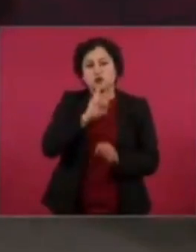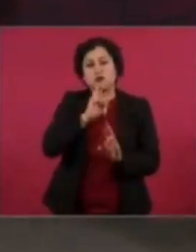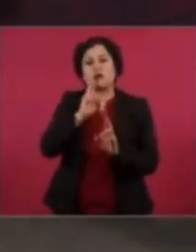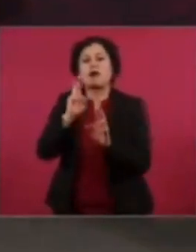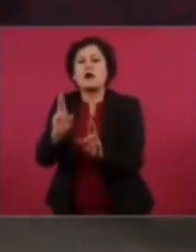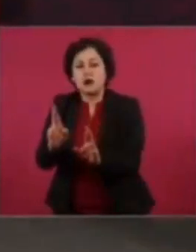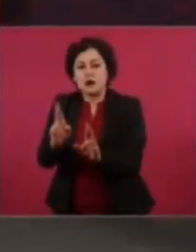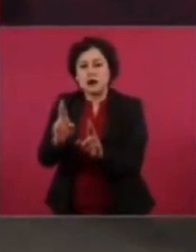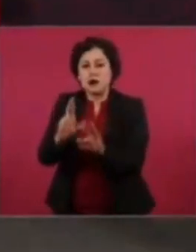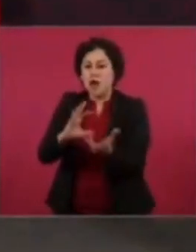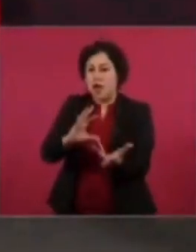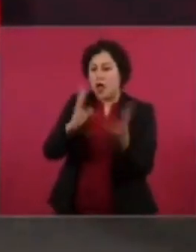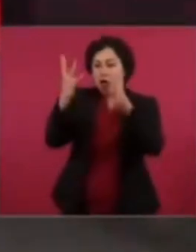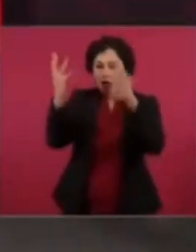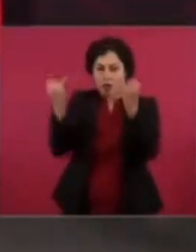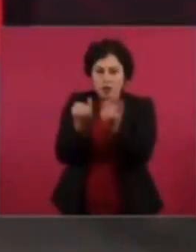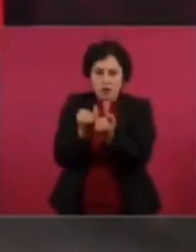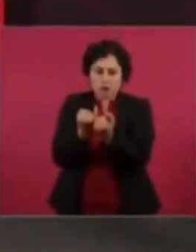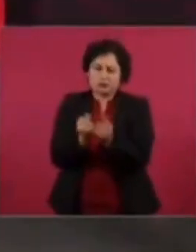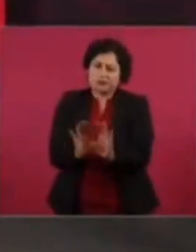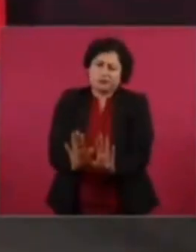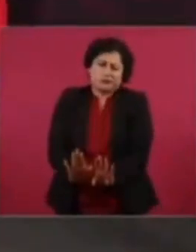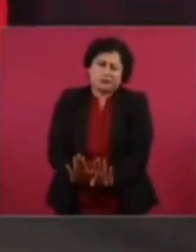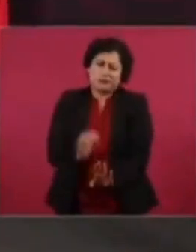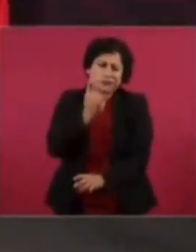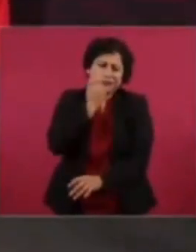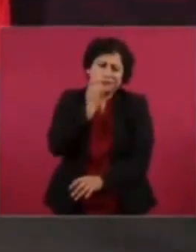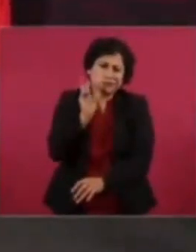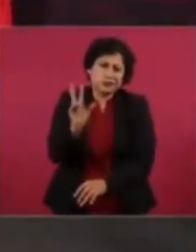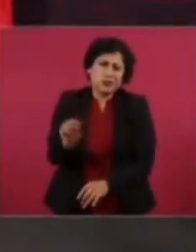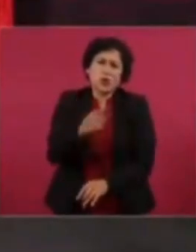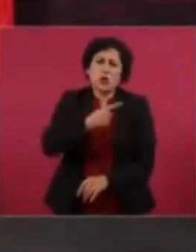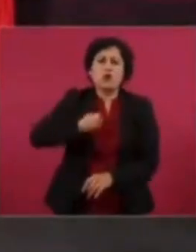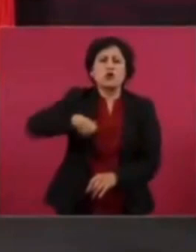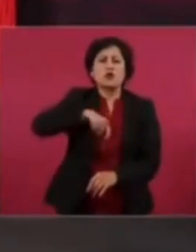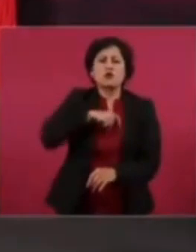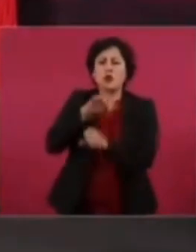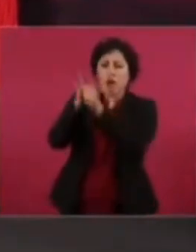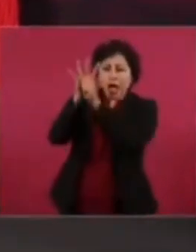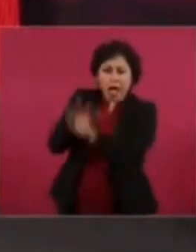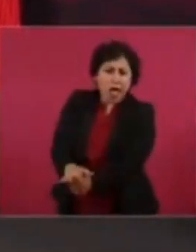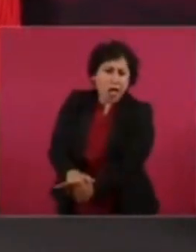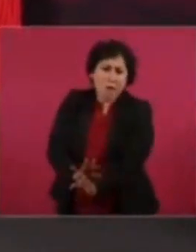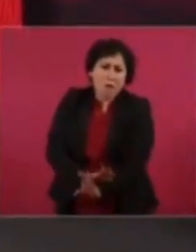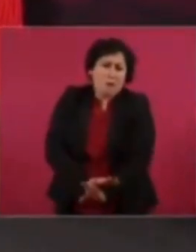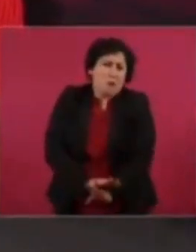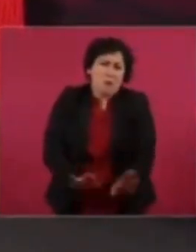respondiéramos de manera violenta. No lo vamos a hacer. Nosotros no somos represores.